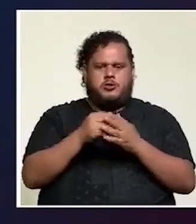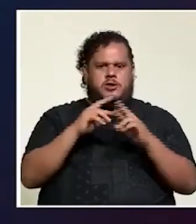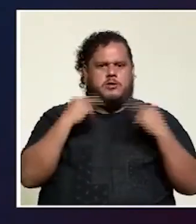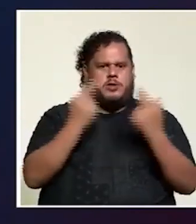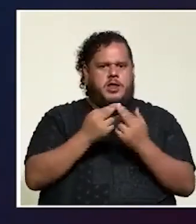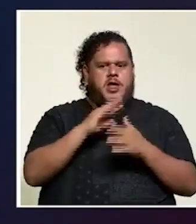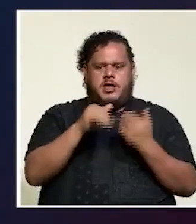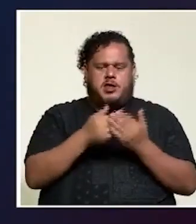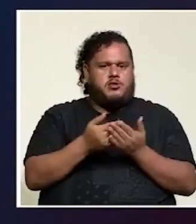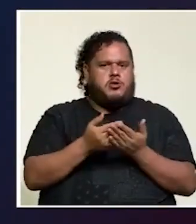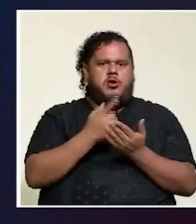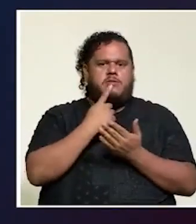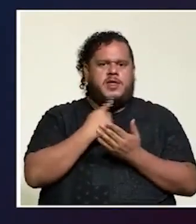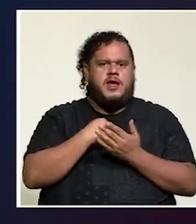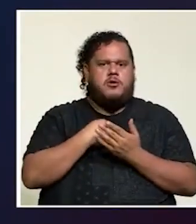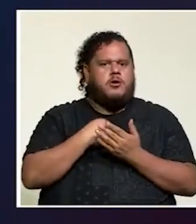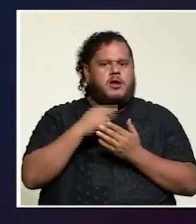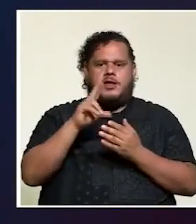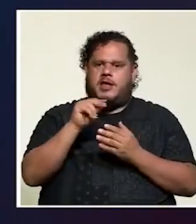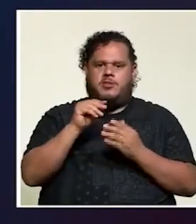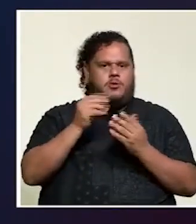que me dijera que se quería quedar en Guanacaste.